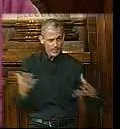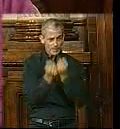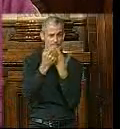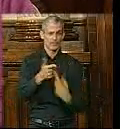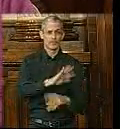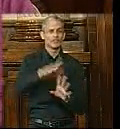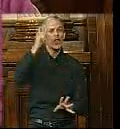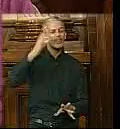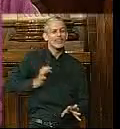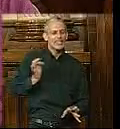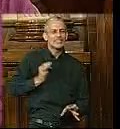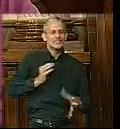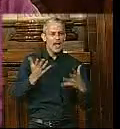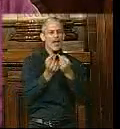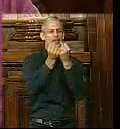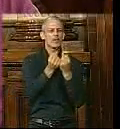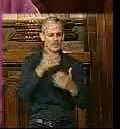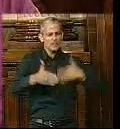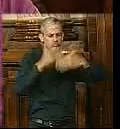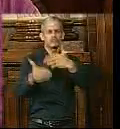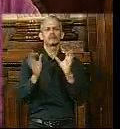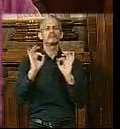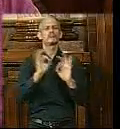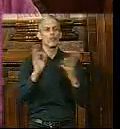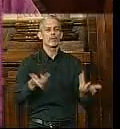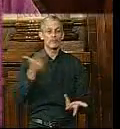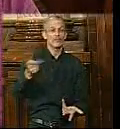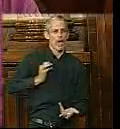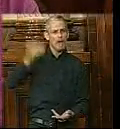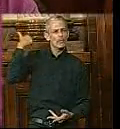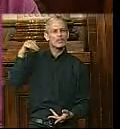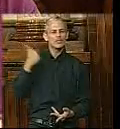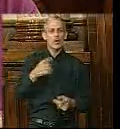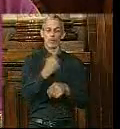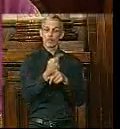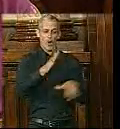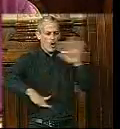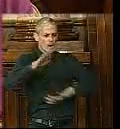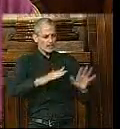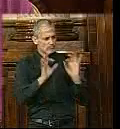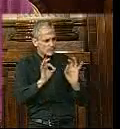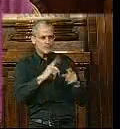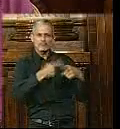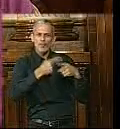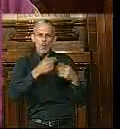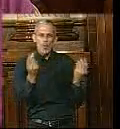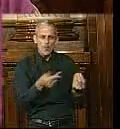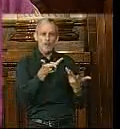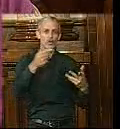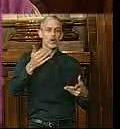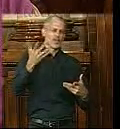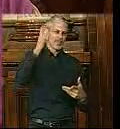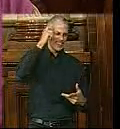años de crecimiento. La verdad que el año pasado, después de haber organizado el evento de los